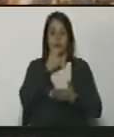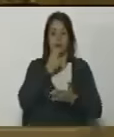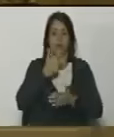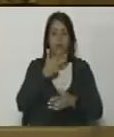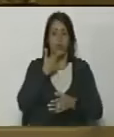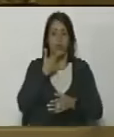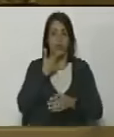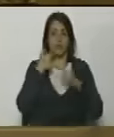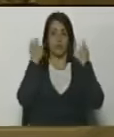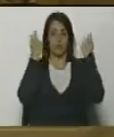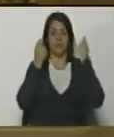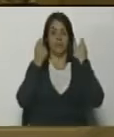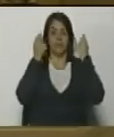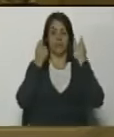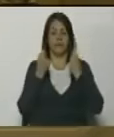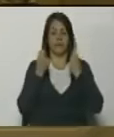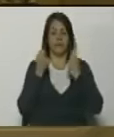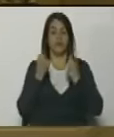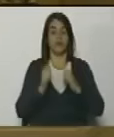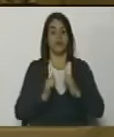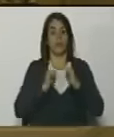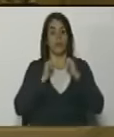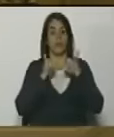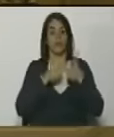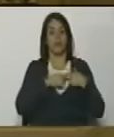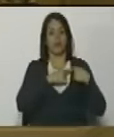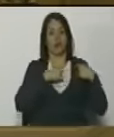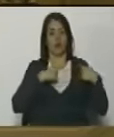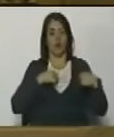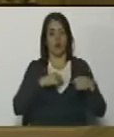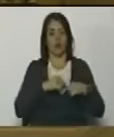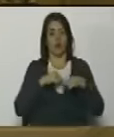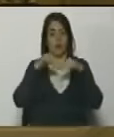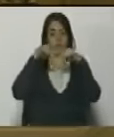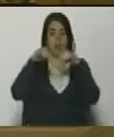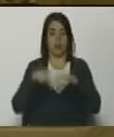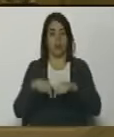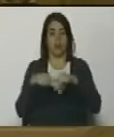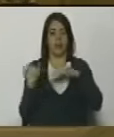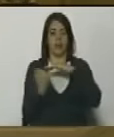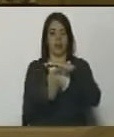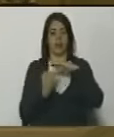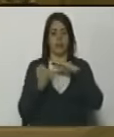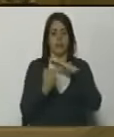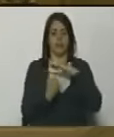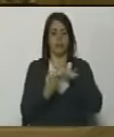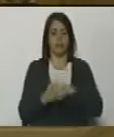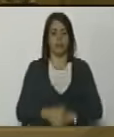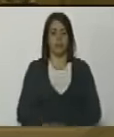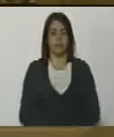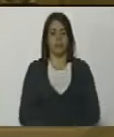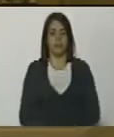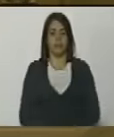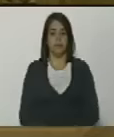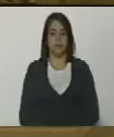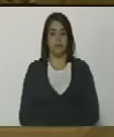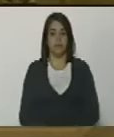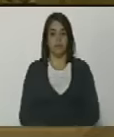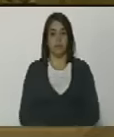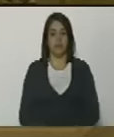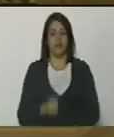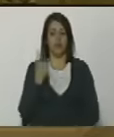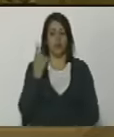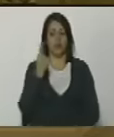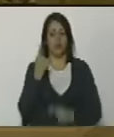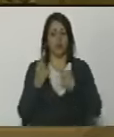hermosas promovida desde el seno y el corazón de esta institución, la cual no es